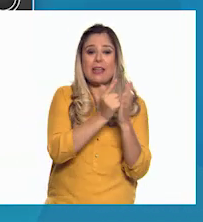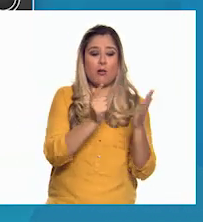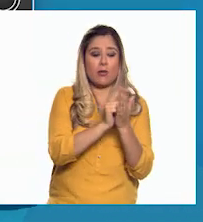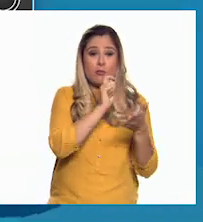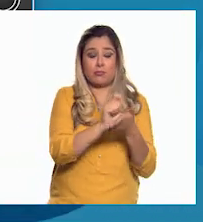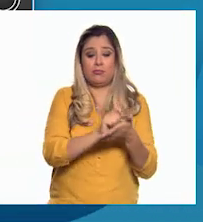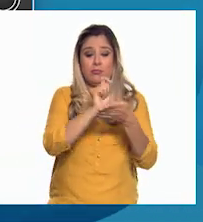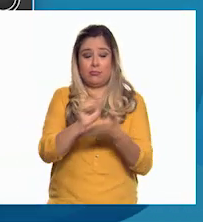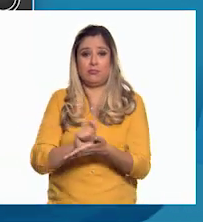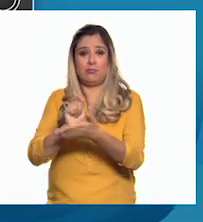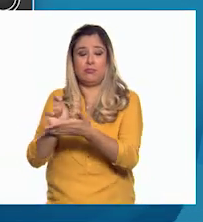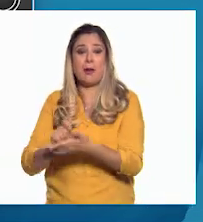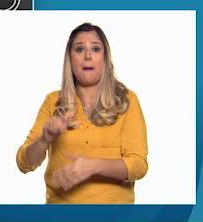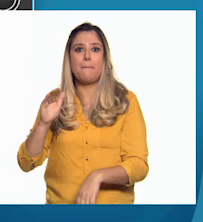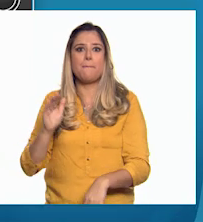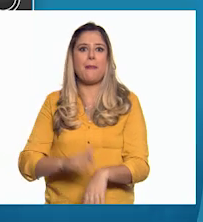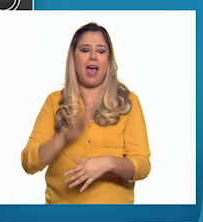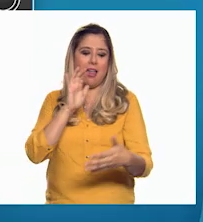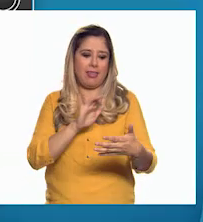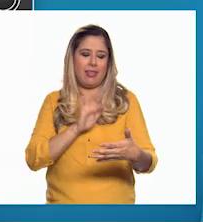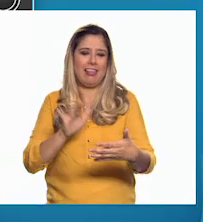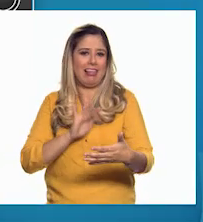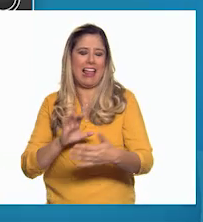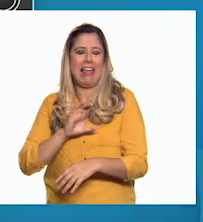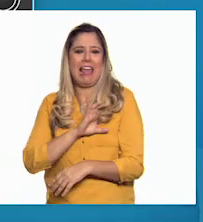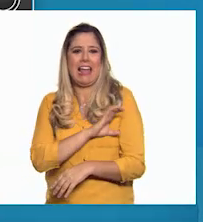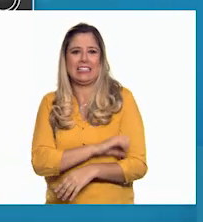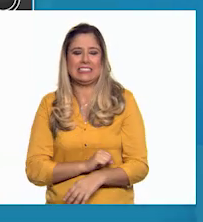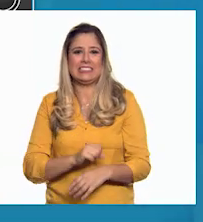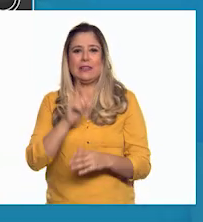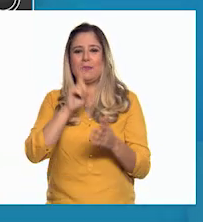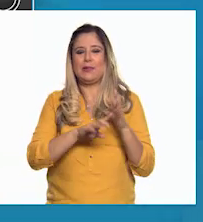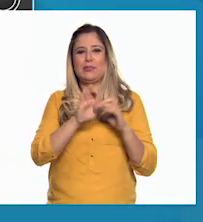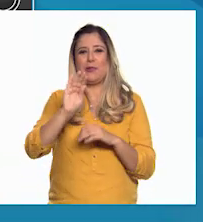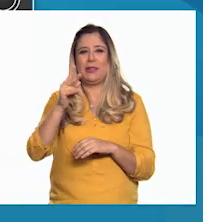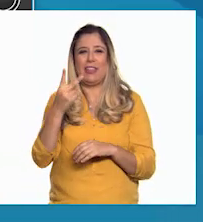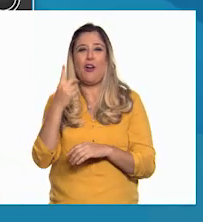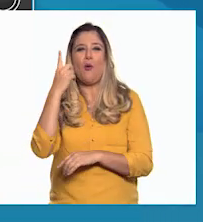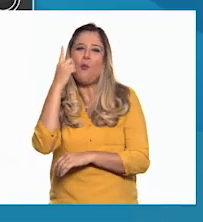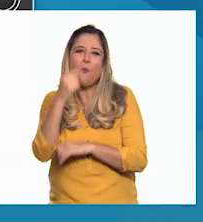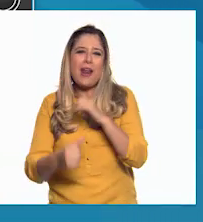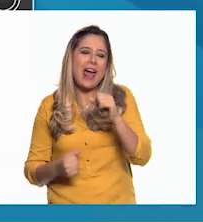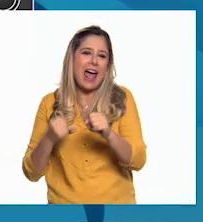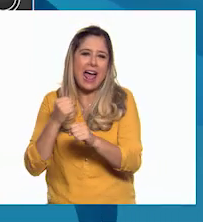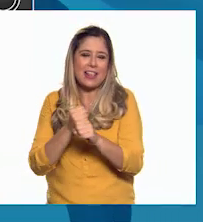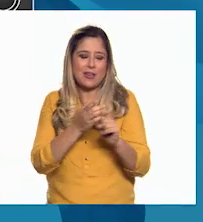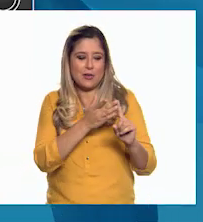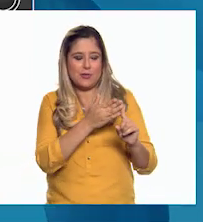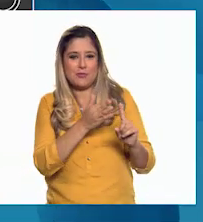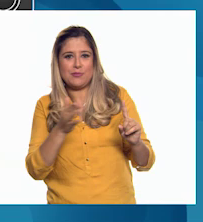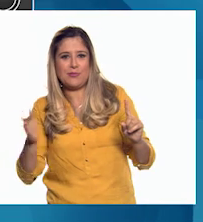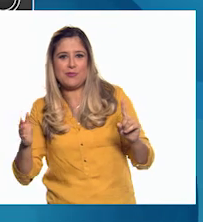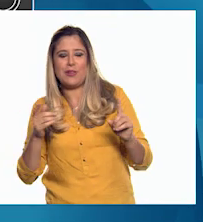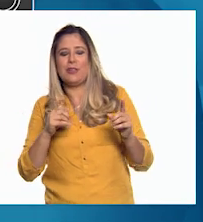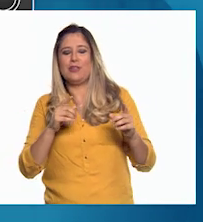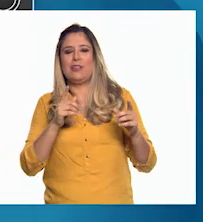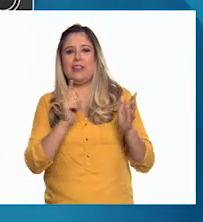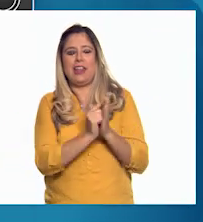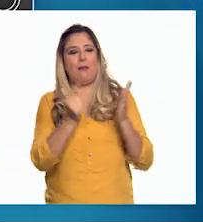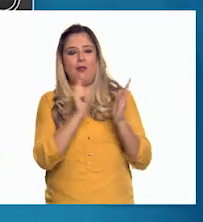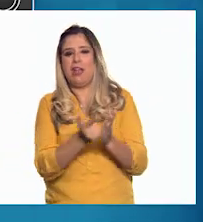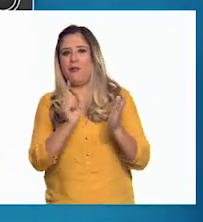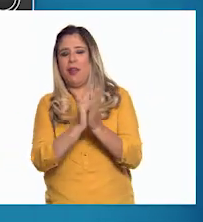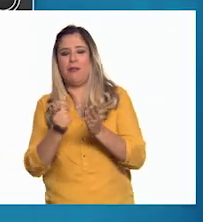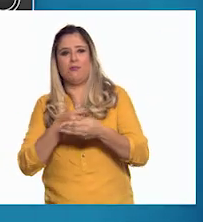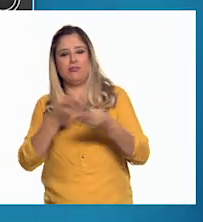escrito que más se leen, ¿no? Sí, Y salieron los 3 el mismo año, en 1992. fue como un año Sí. histórico.